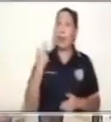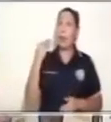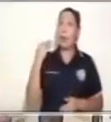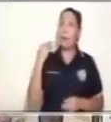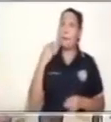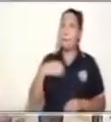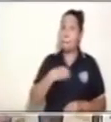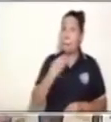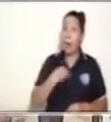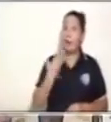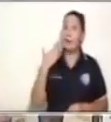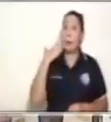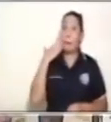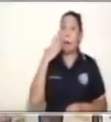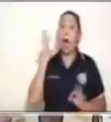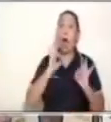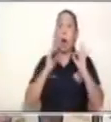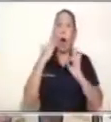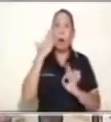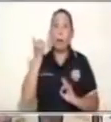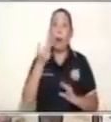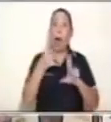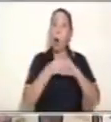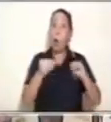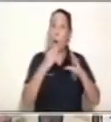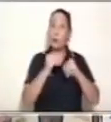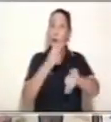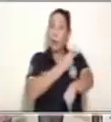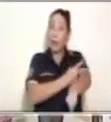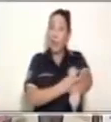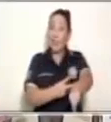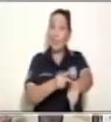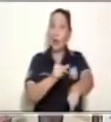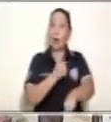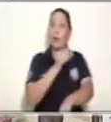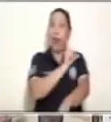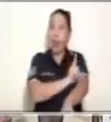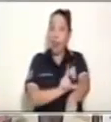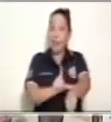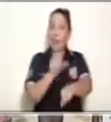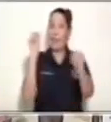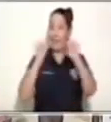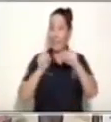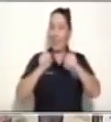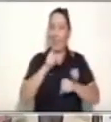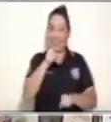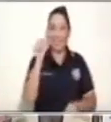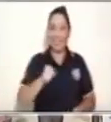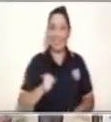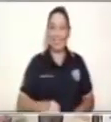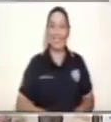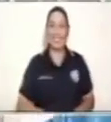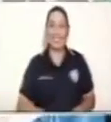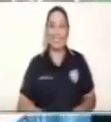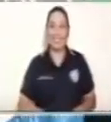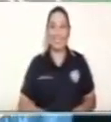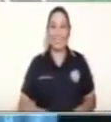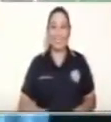tu maestra. ¿Estamos claros? ¿Sí? Entonces, para finalizar,